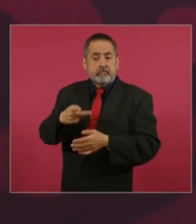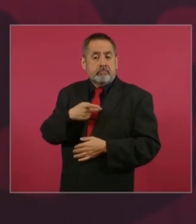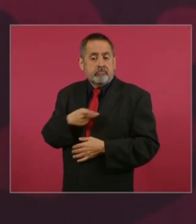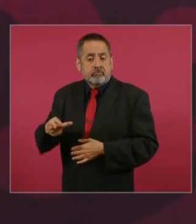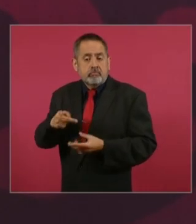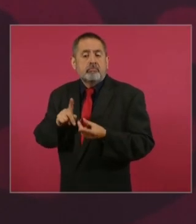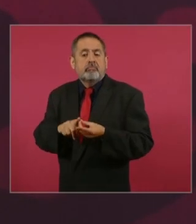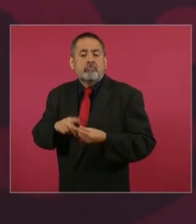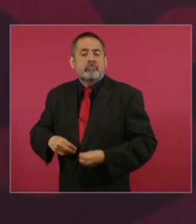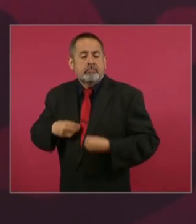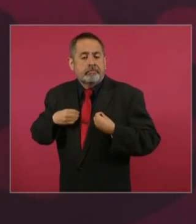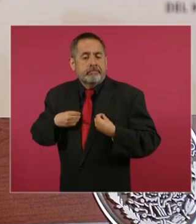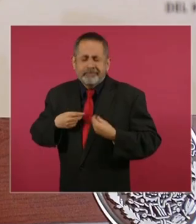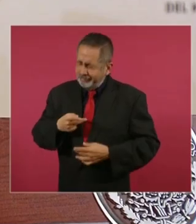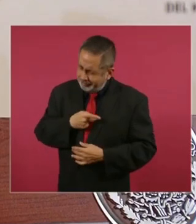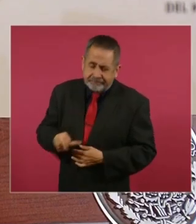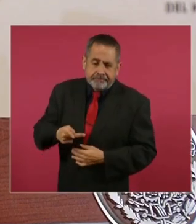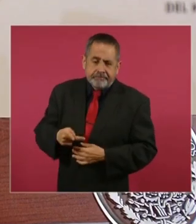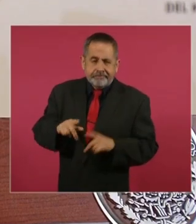sur sureste.